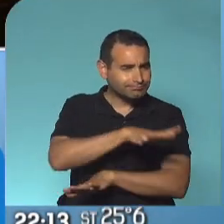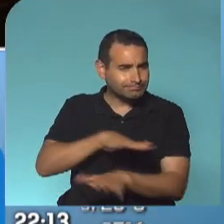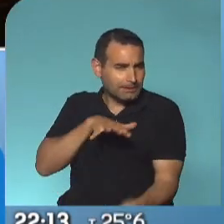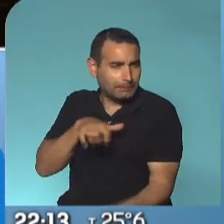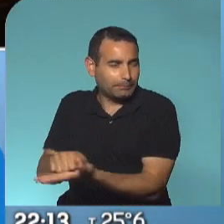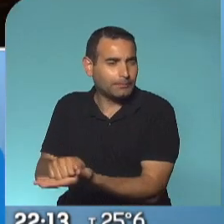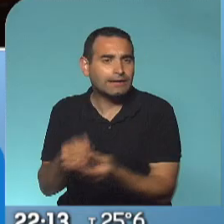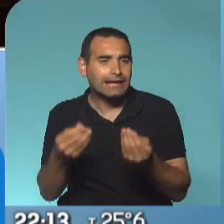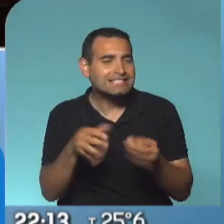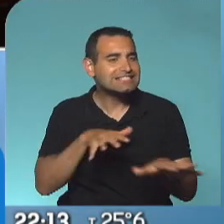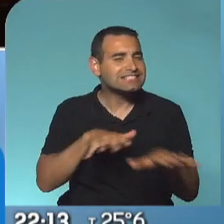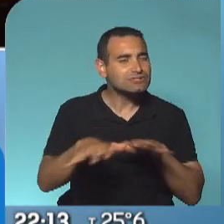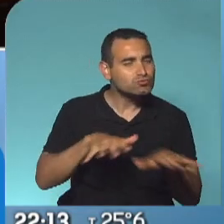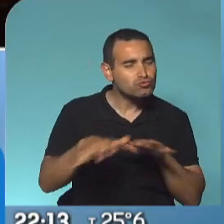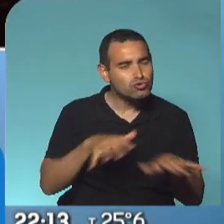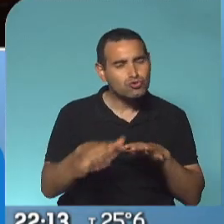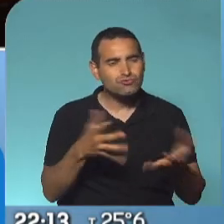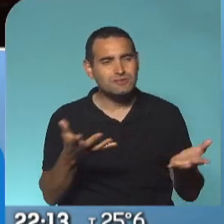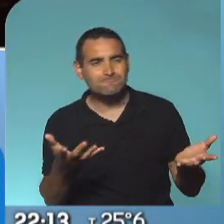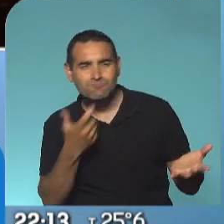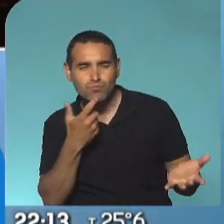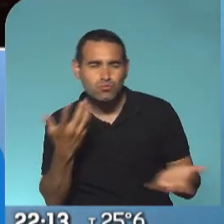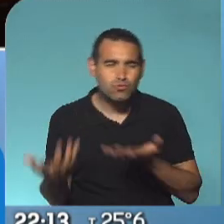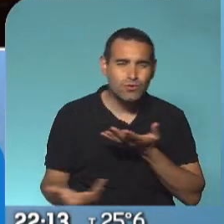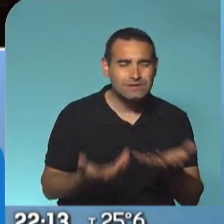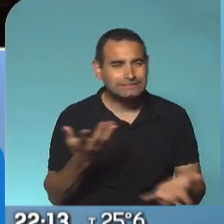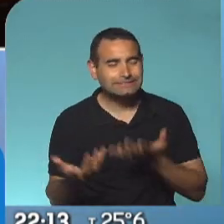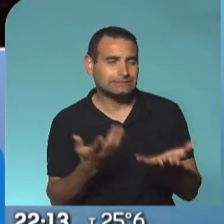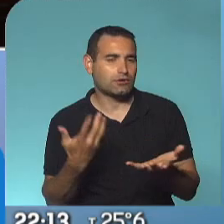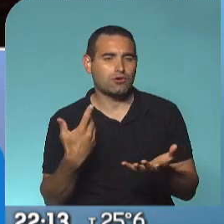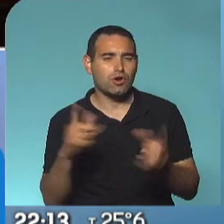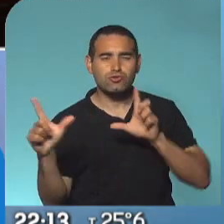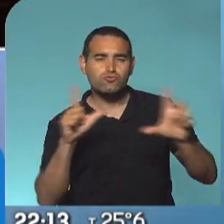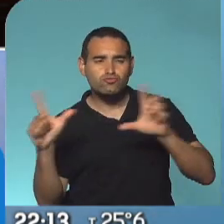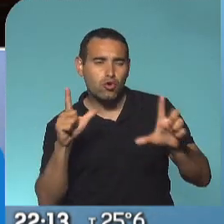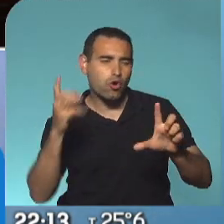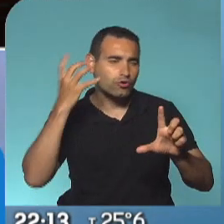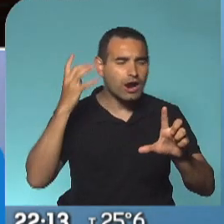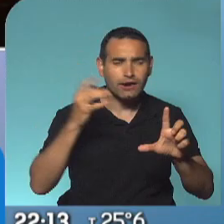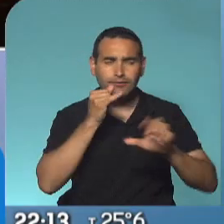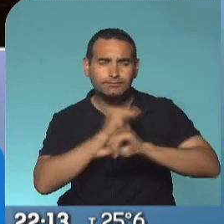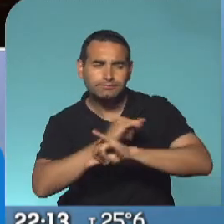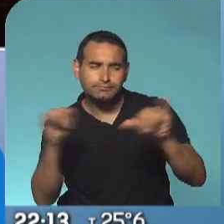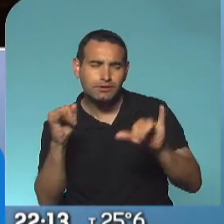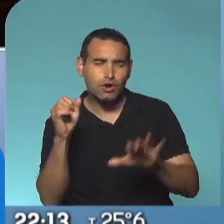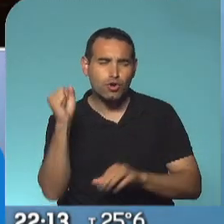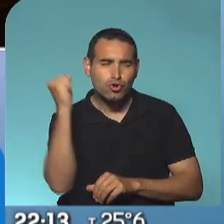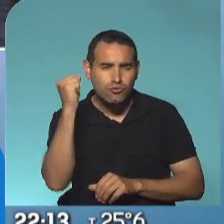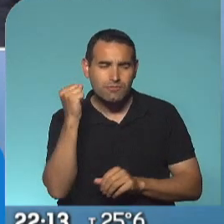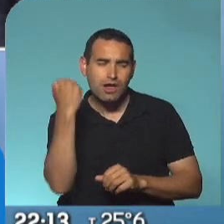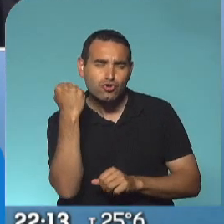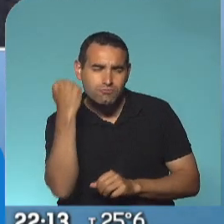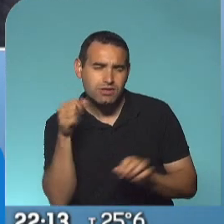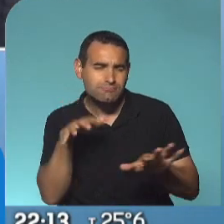que es la situación de zozobra, desde los medios de comunicación, los grupos económicos, un conjunto